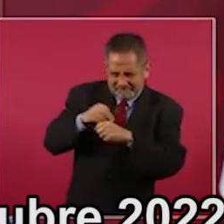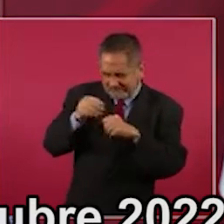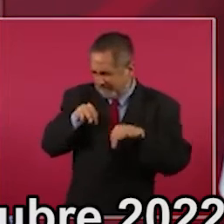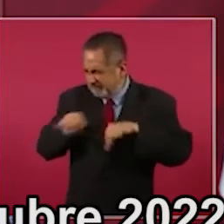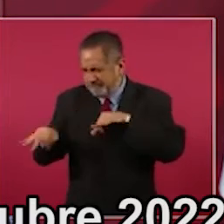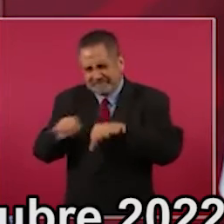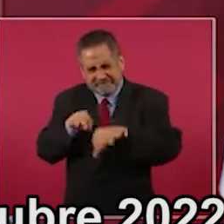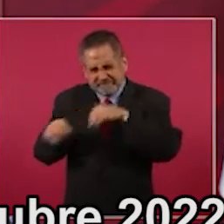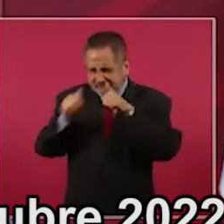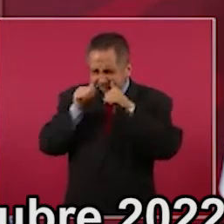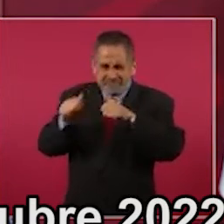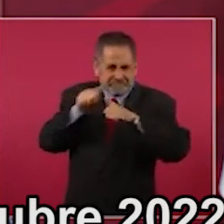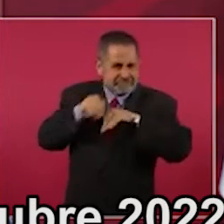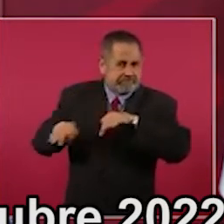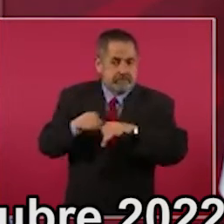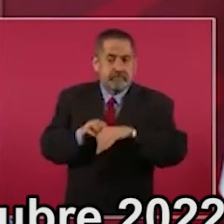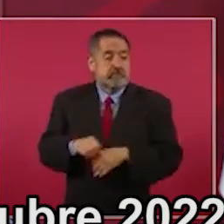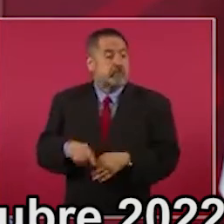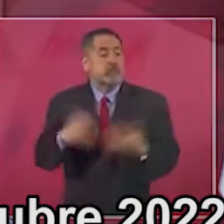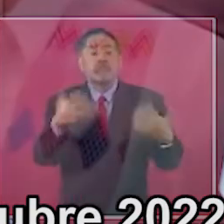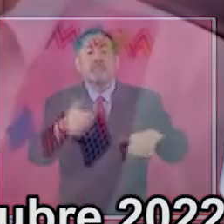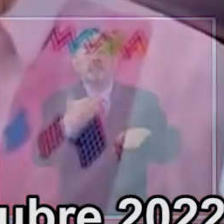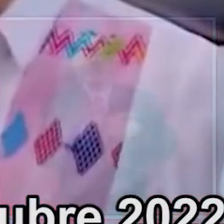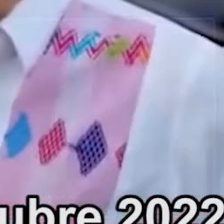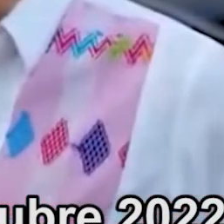están trabajando muy bien las empresas.